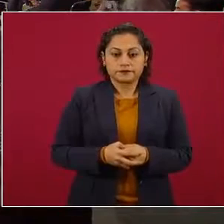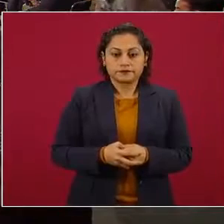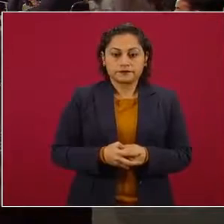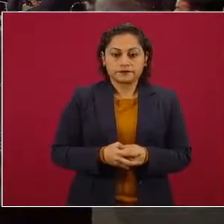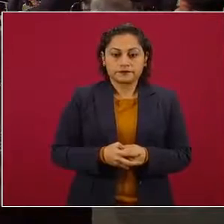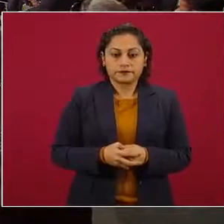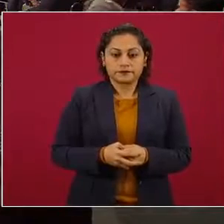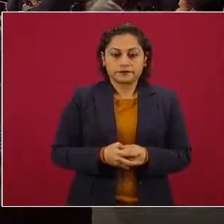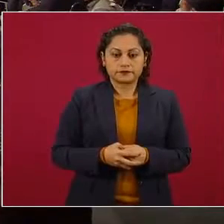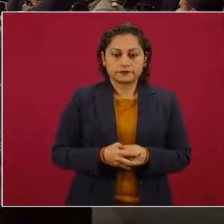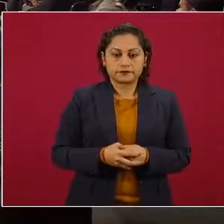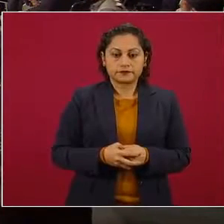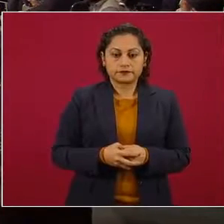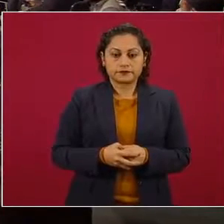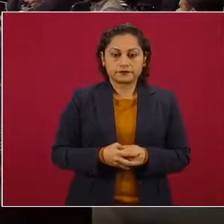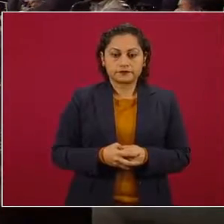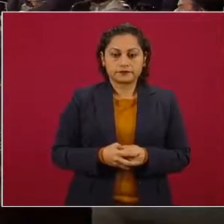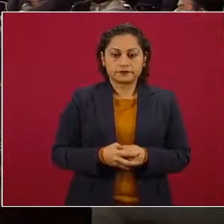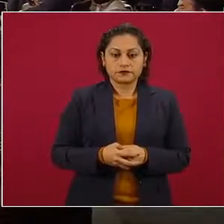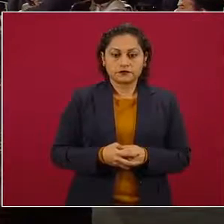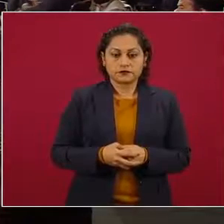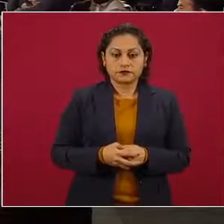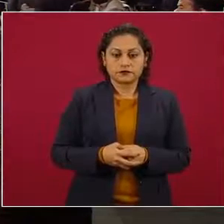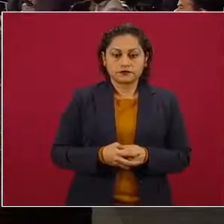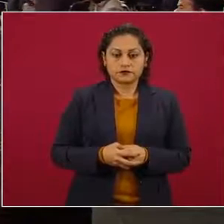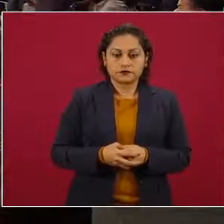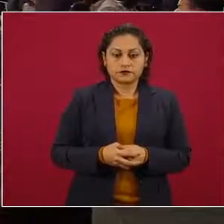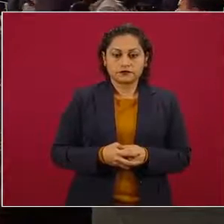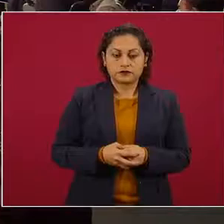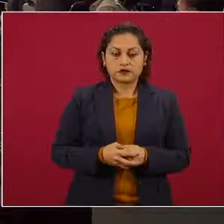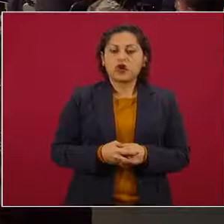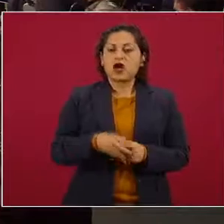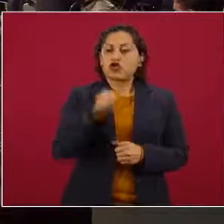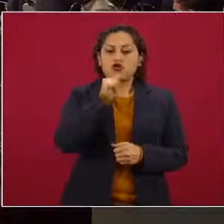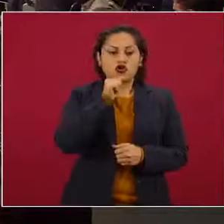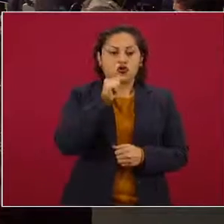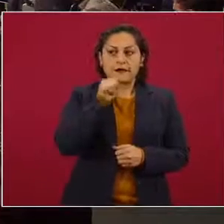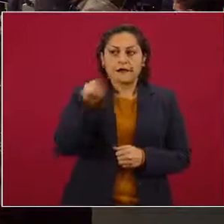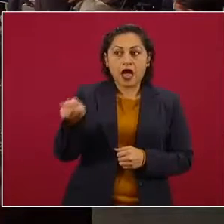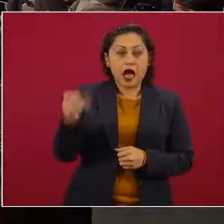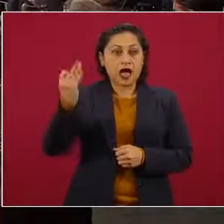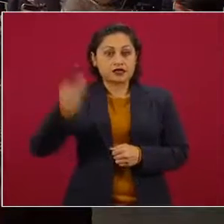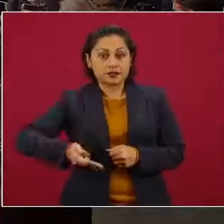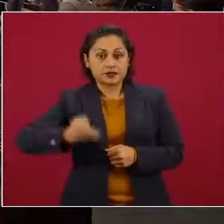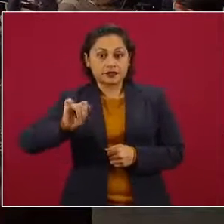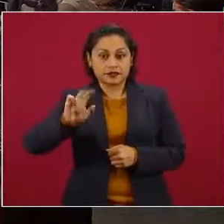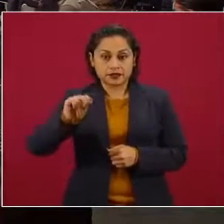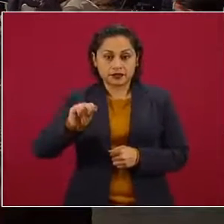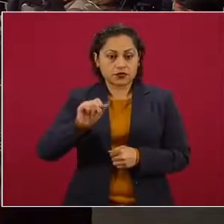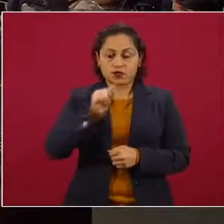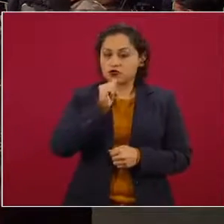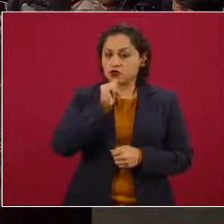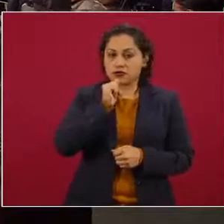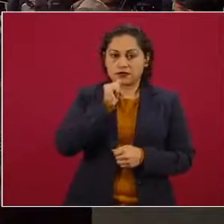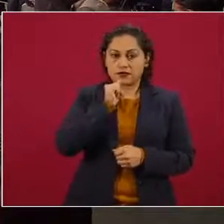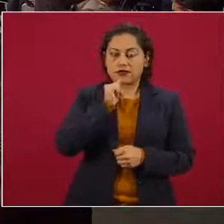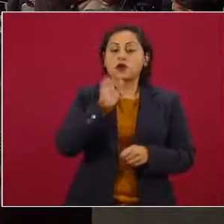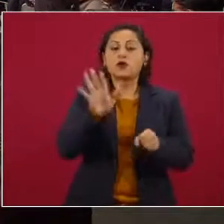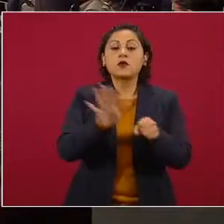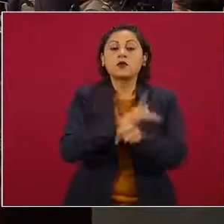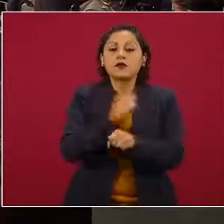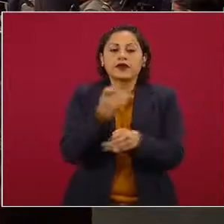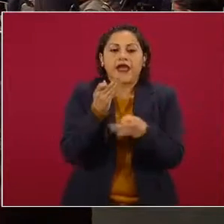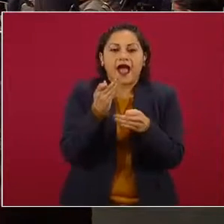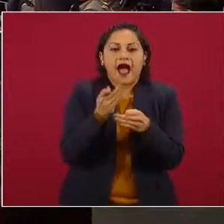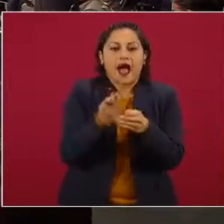Todavía no sabemos si vaya a aceptar. ¿Se lo entregó a usted o a ti? Se está enterando. Gracias.